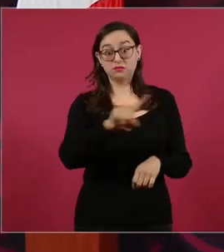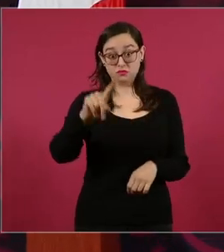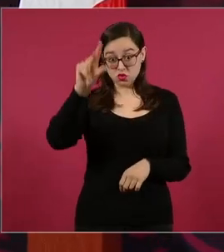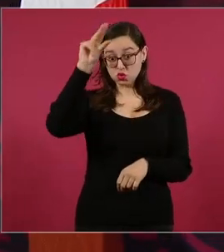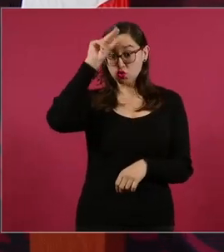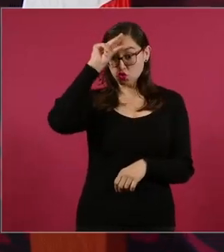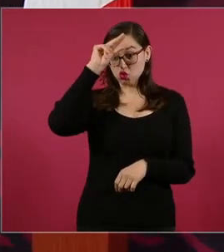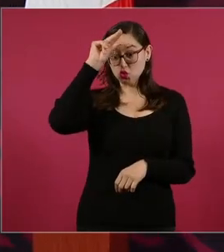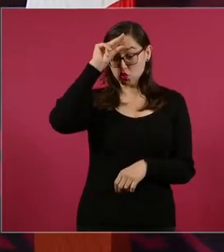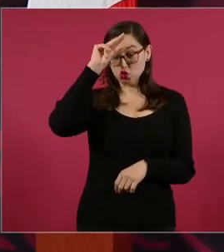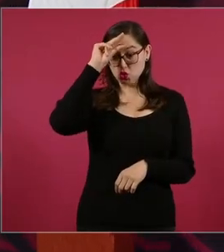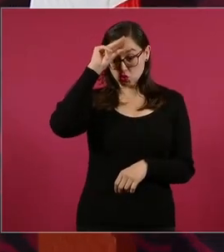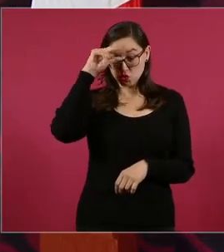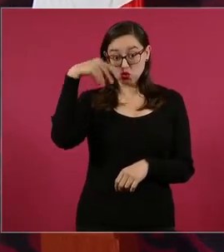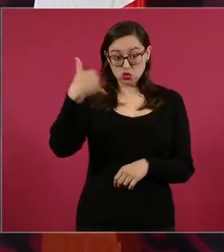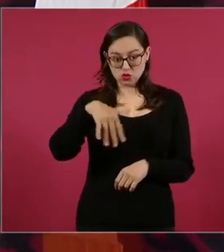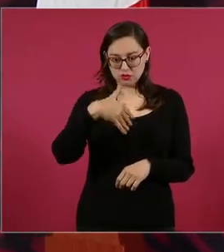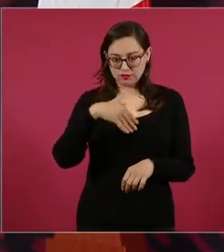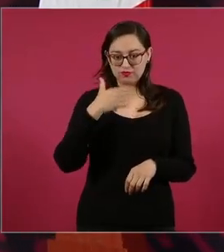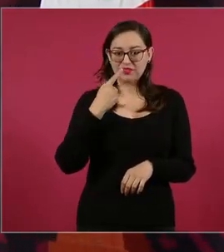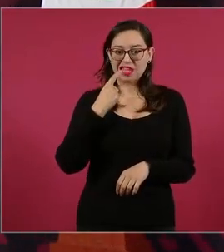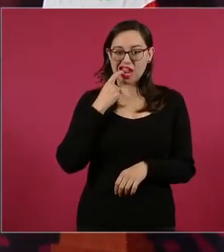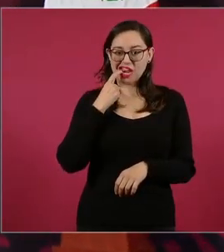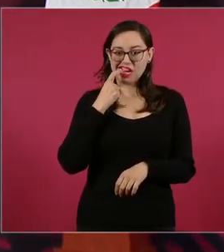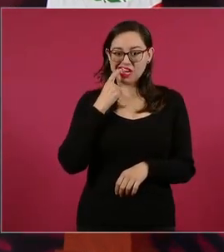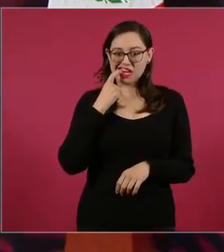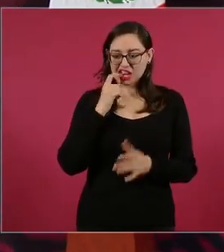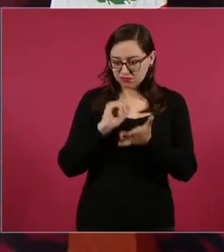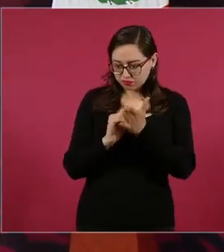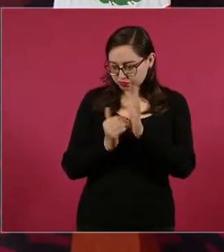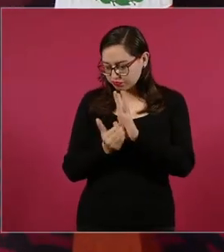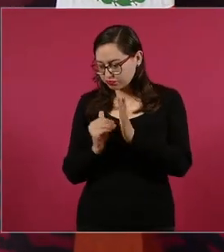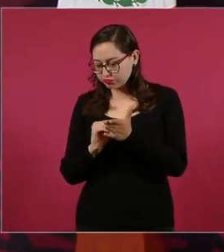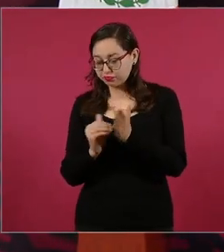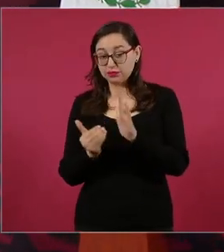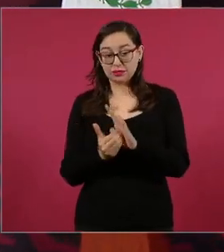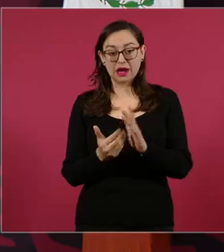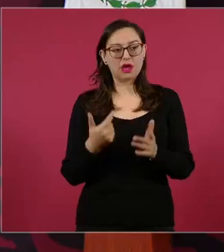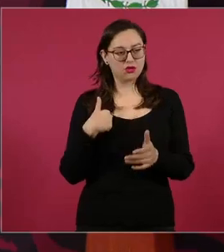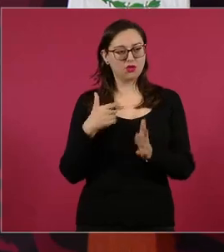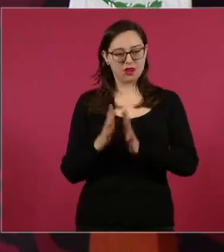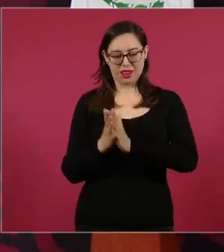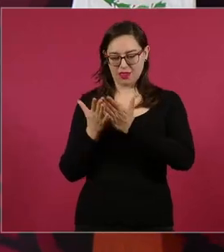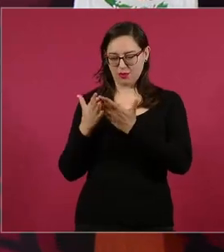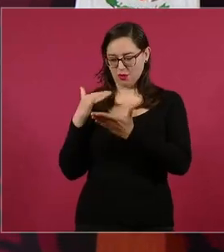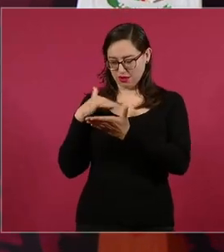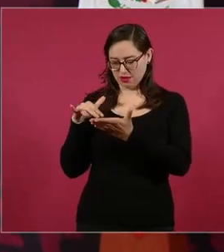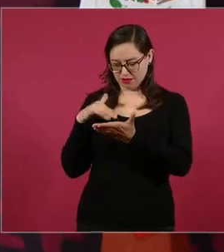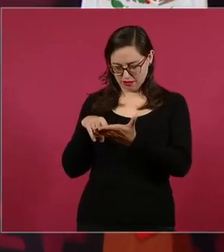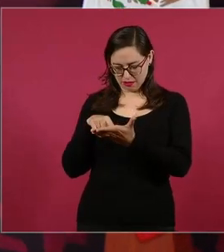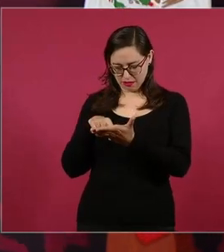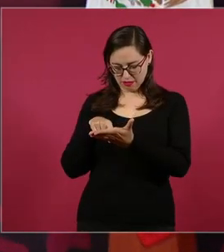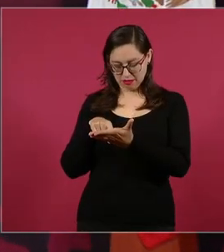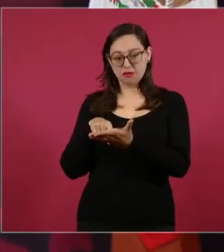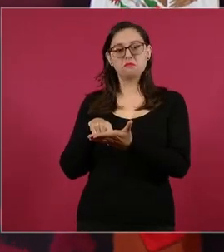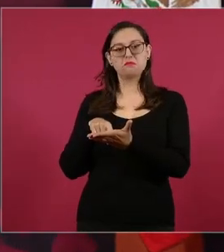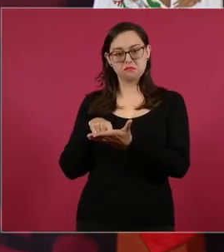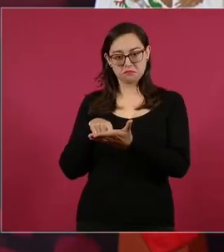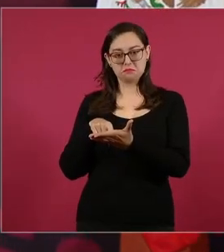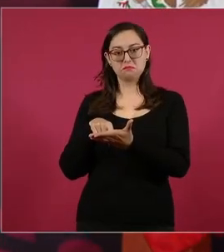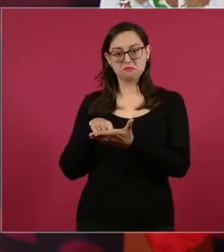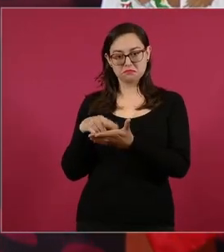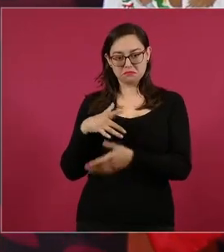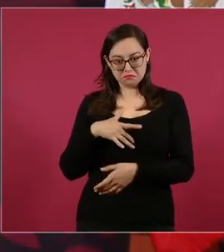inteligentes. Y ese libro que estoy leyendo también habla de eso, de cómo debemos de agradecer